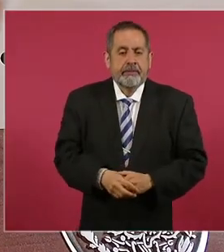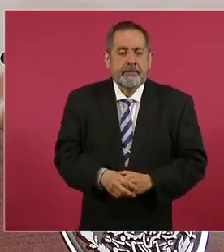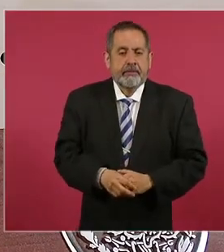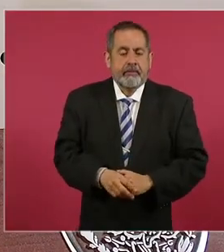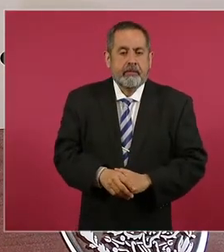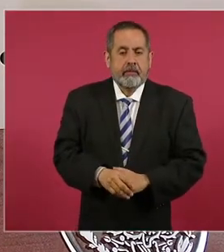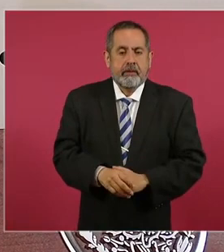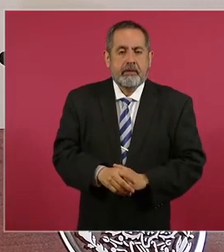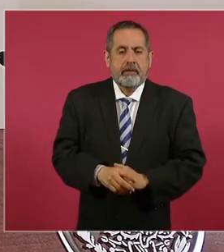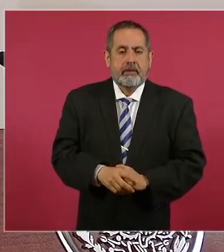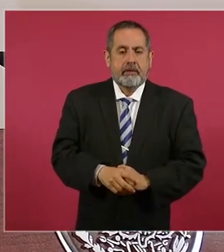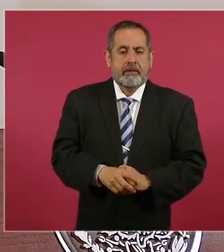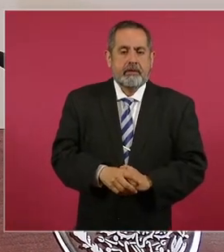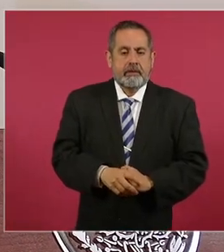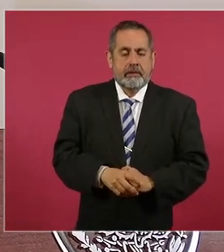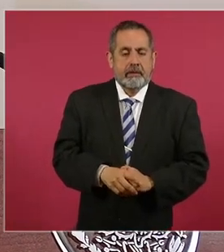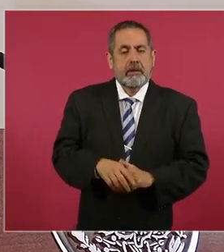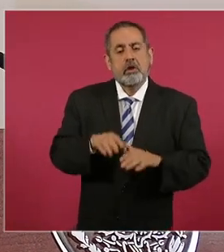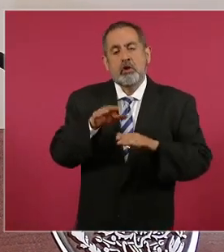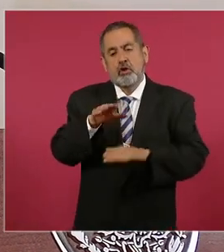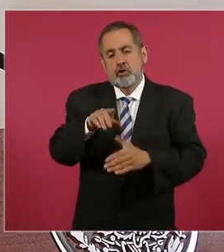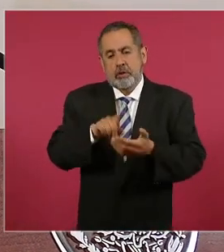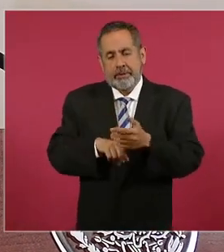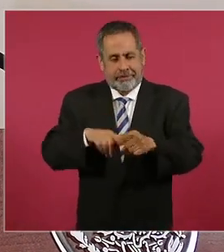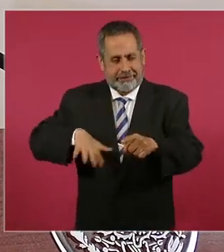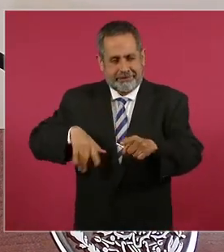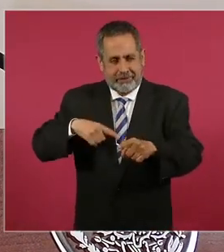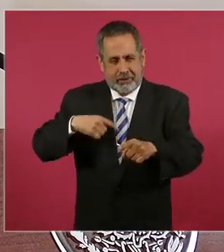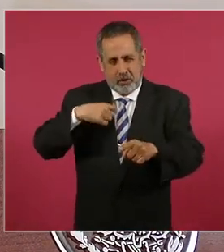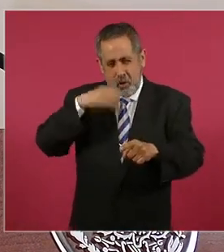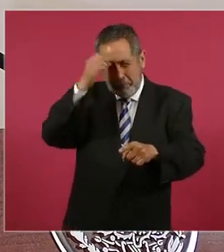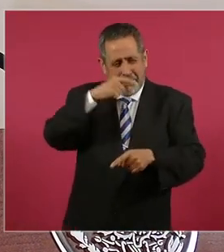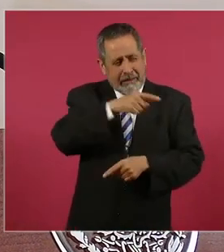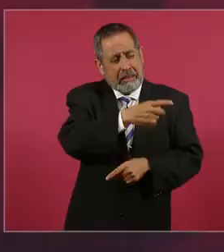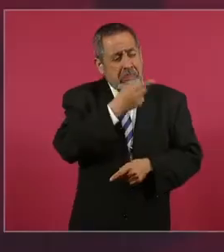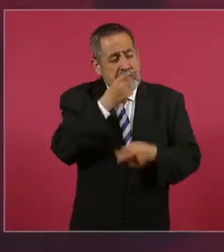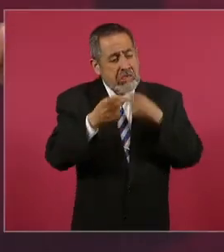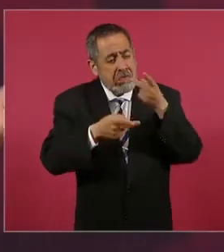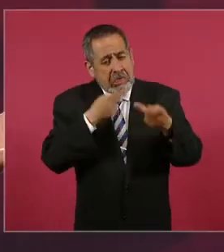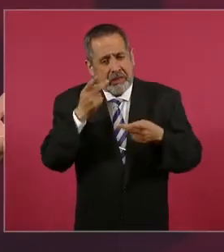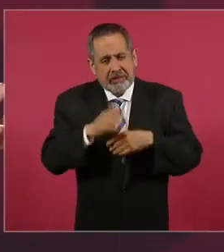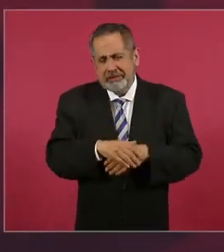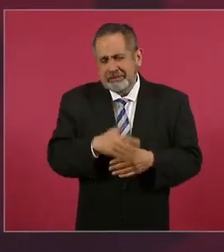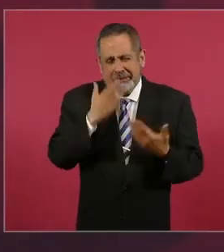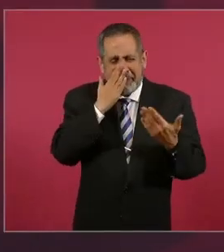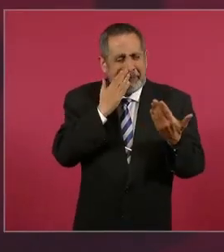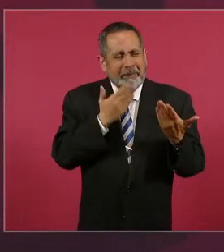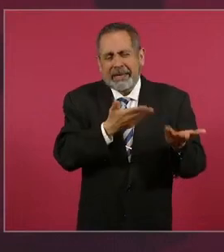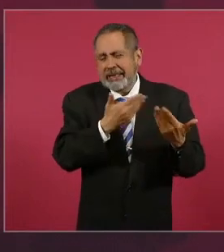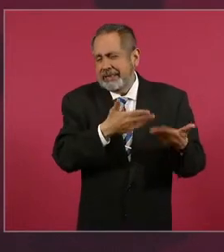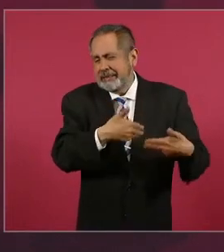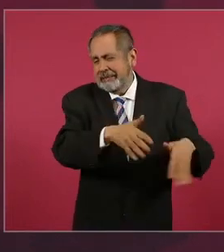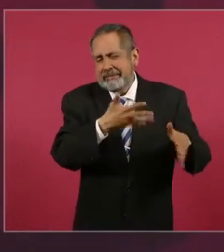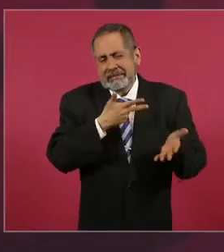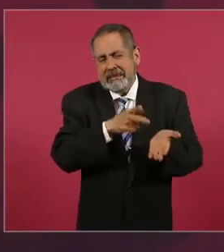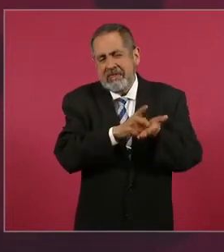Acerca de lo que dicen nuestros adversarios, pues están en su derecho.